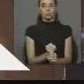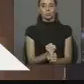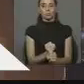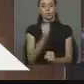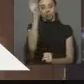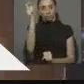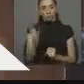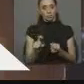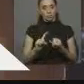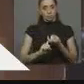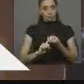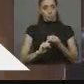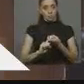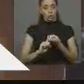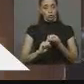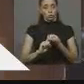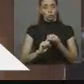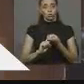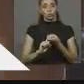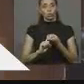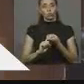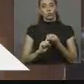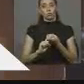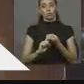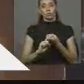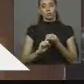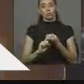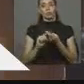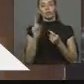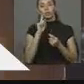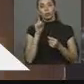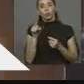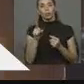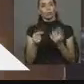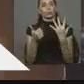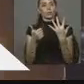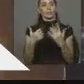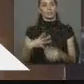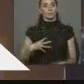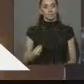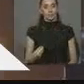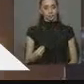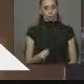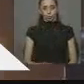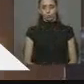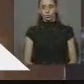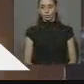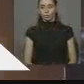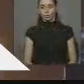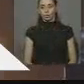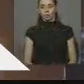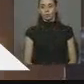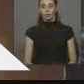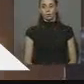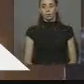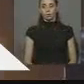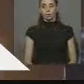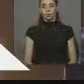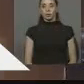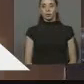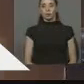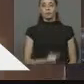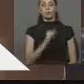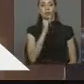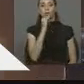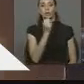era casado y en sus matrimonios tuvo 6 hijos. No sé exactamente